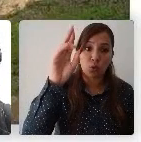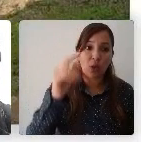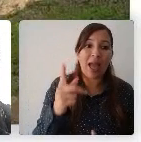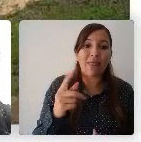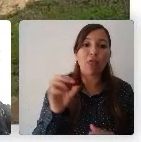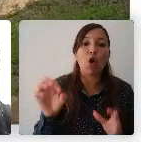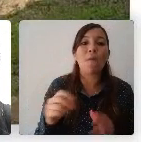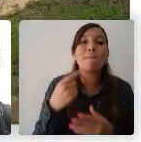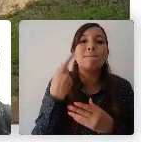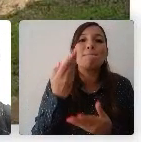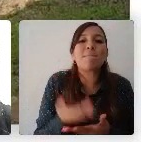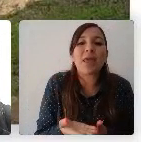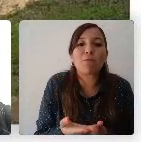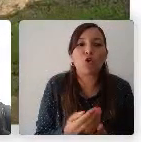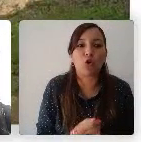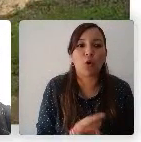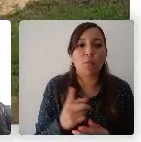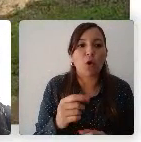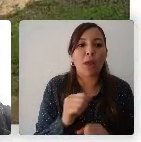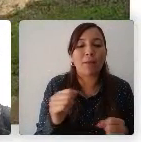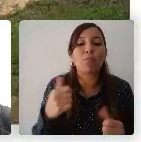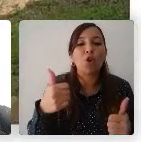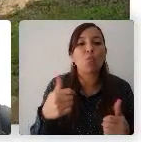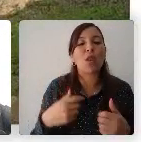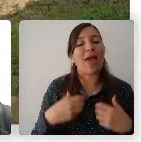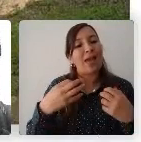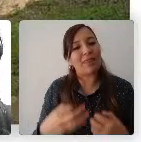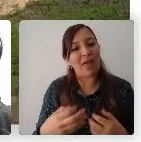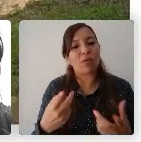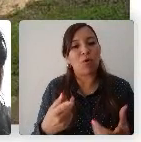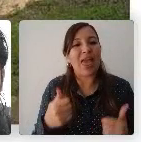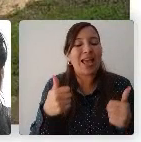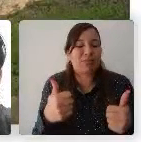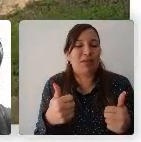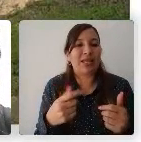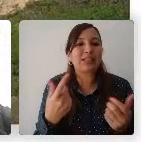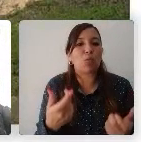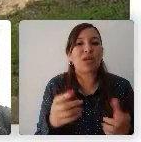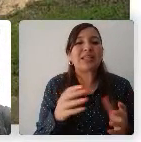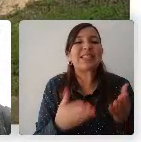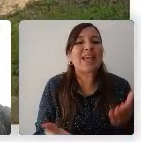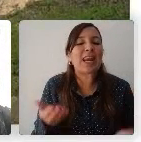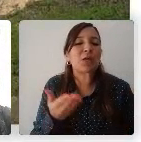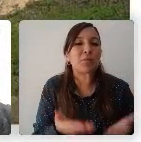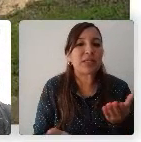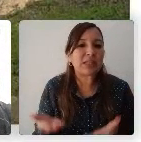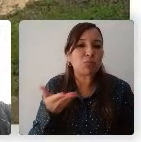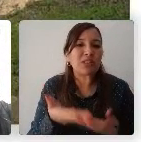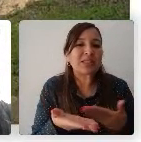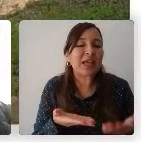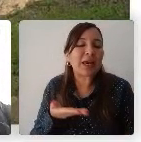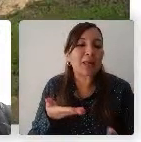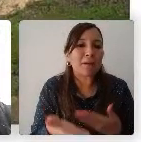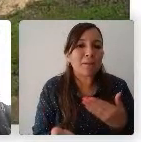servicios para poder ofrecer una mejor y calidad en cada una de estas experiencias. Entonces, este es un destino muy interesante y